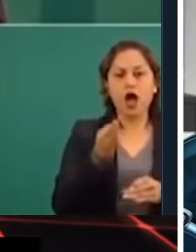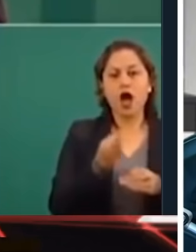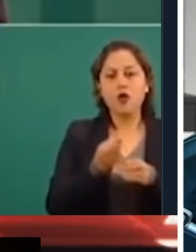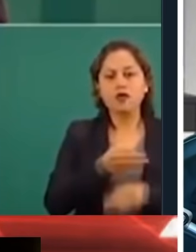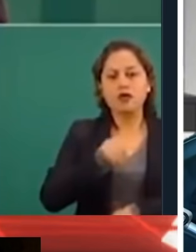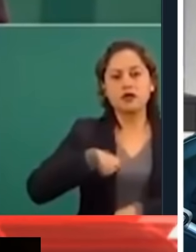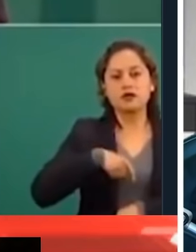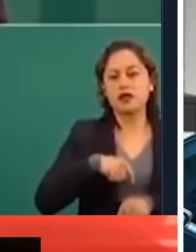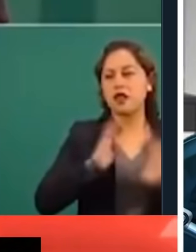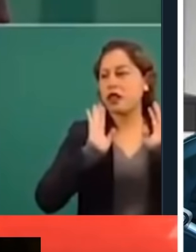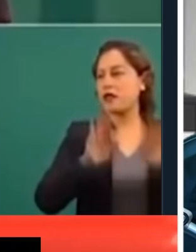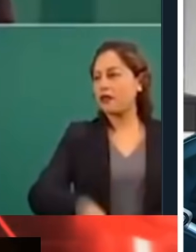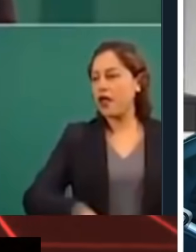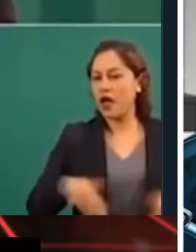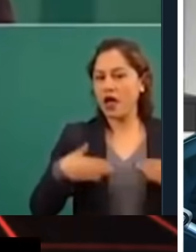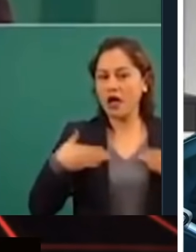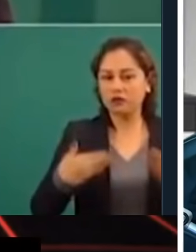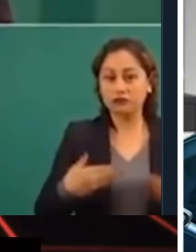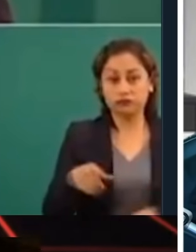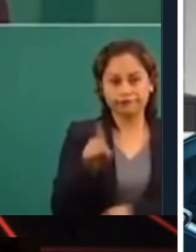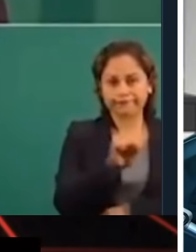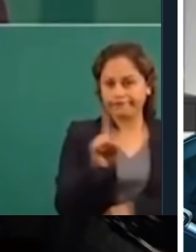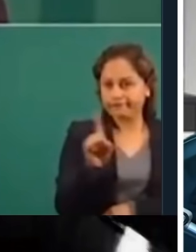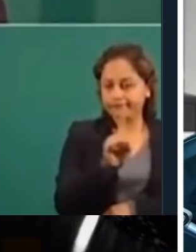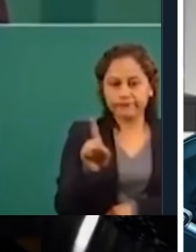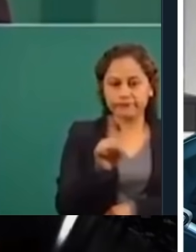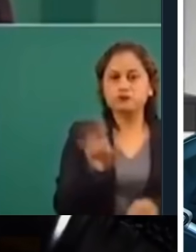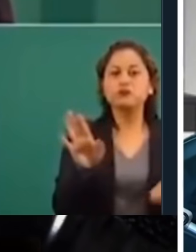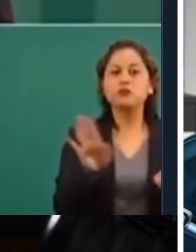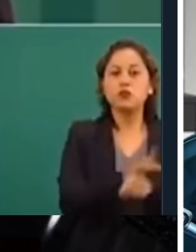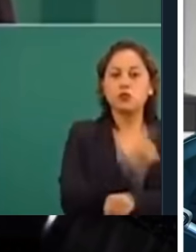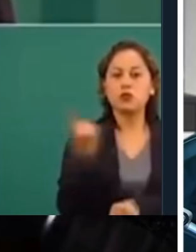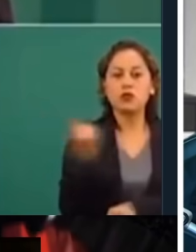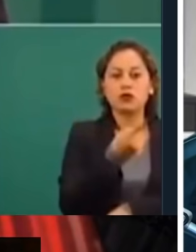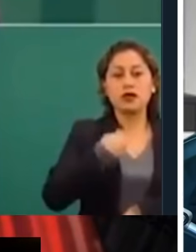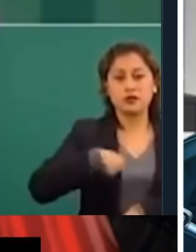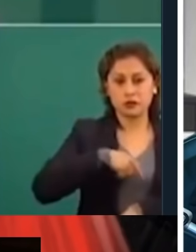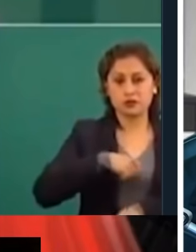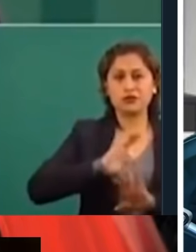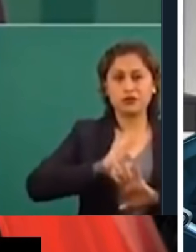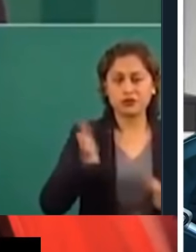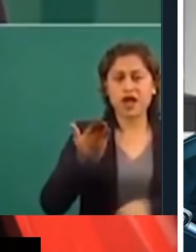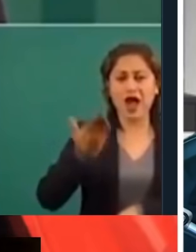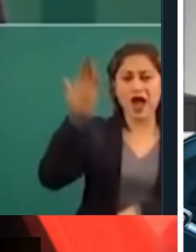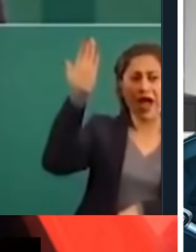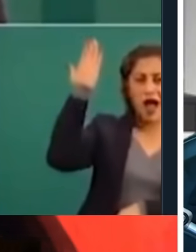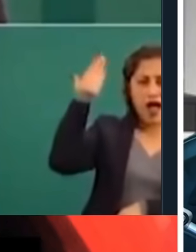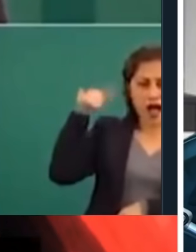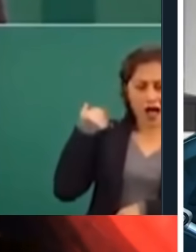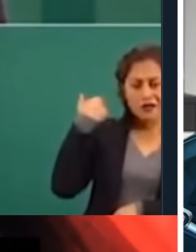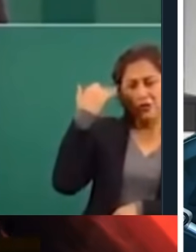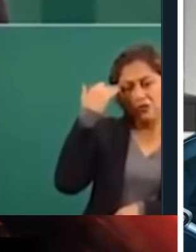regule a estos señores monstruo de la digitación monstruo de la